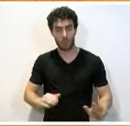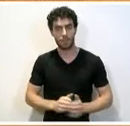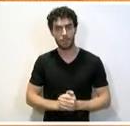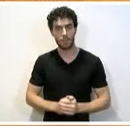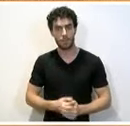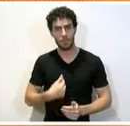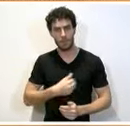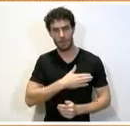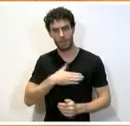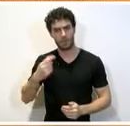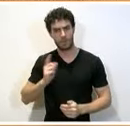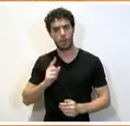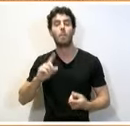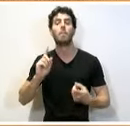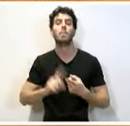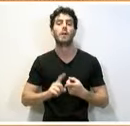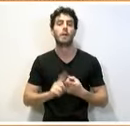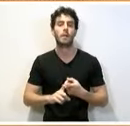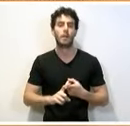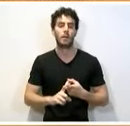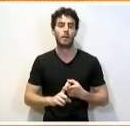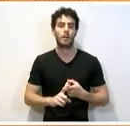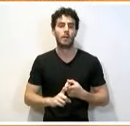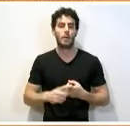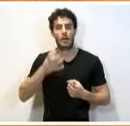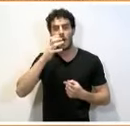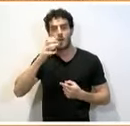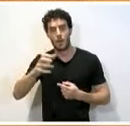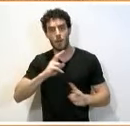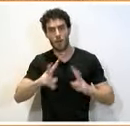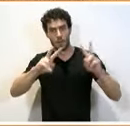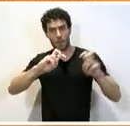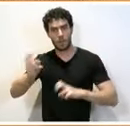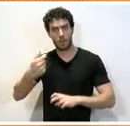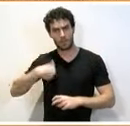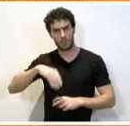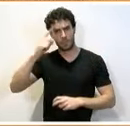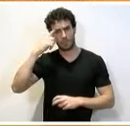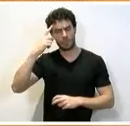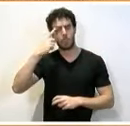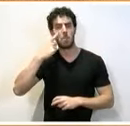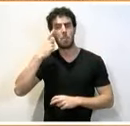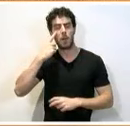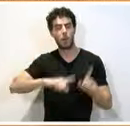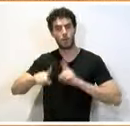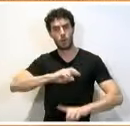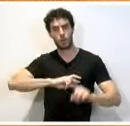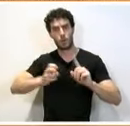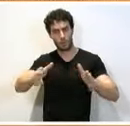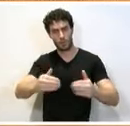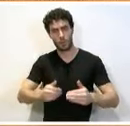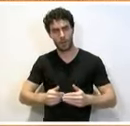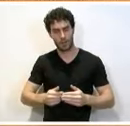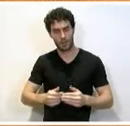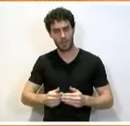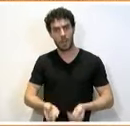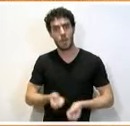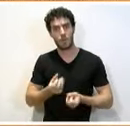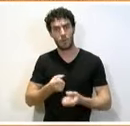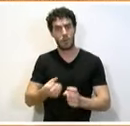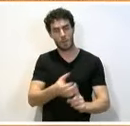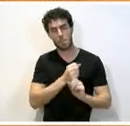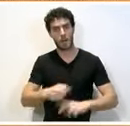que deslice. Primero, la interpelación respondía a otro asunto, pero ya ve que no tengo problema en sacar la información